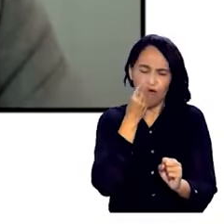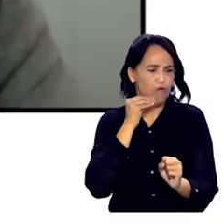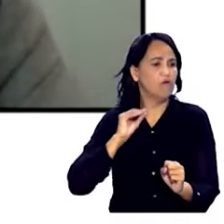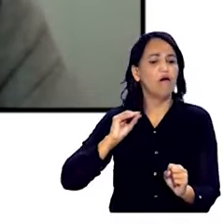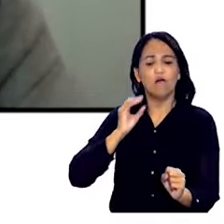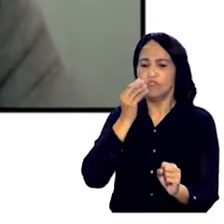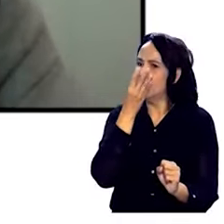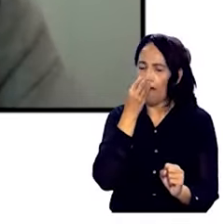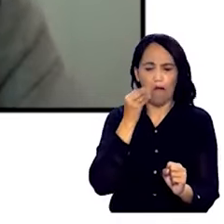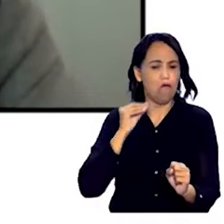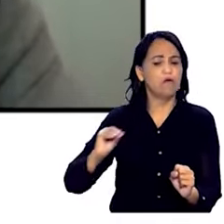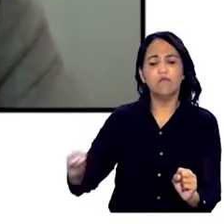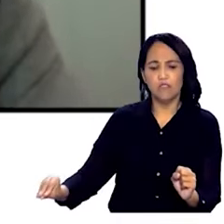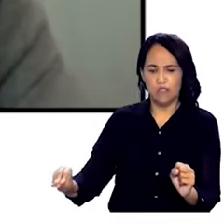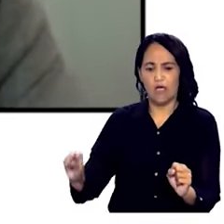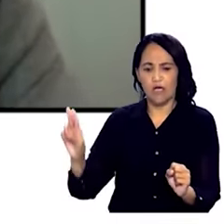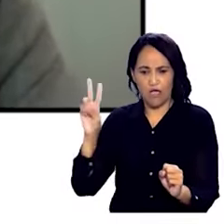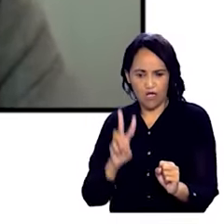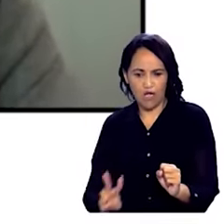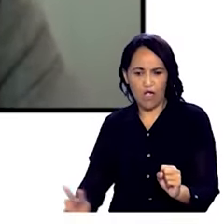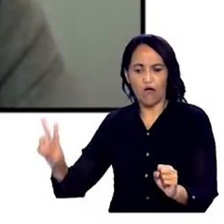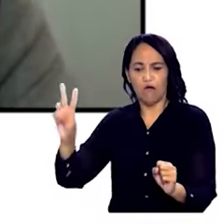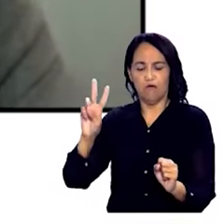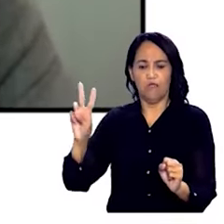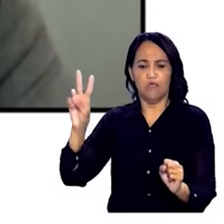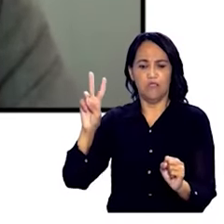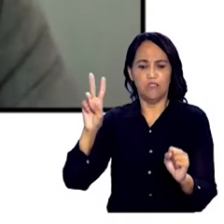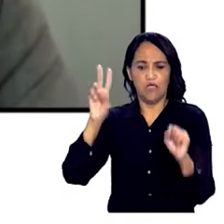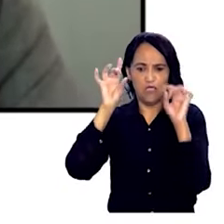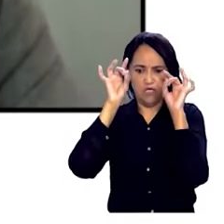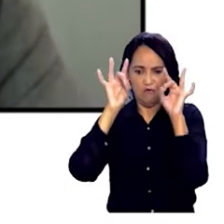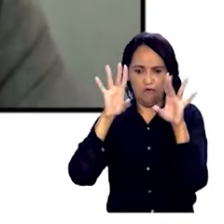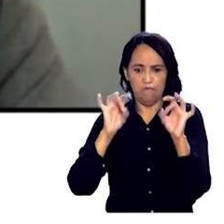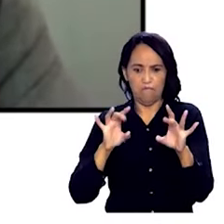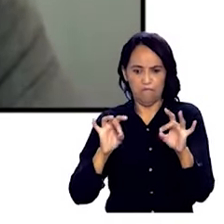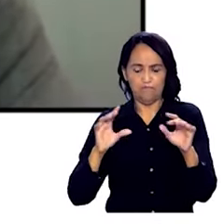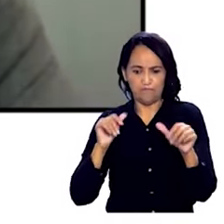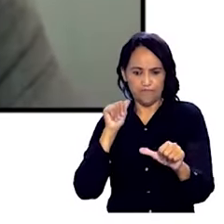discre de la trascendencia deos lev